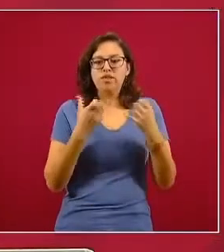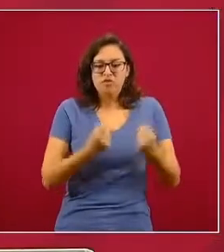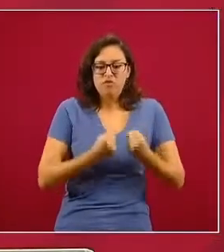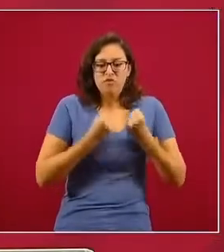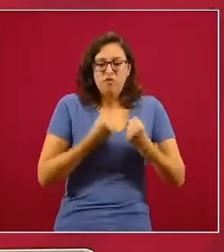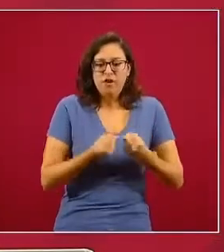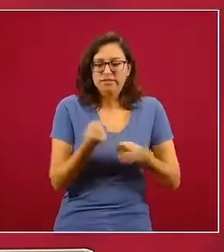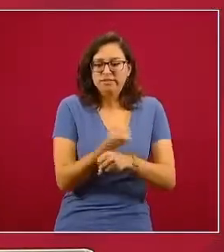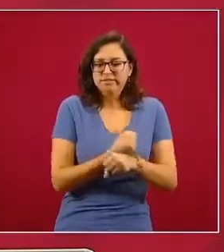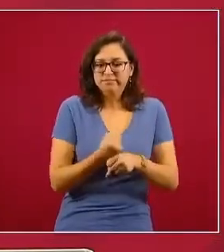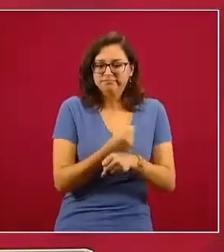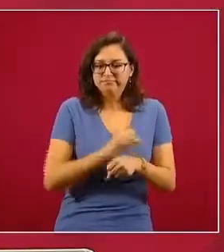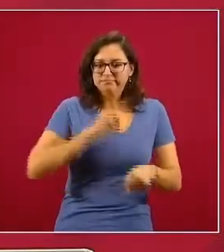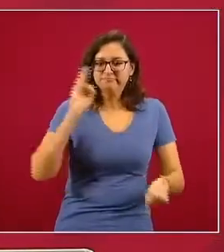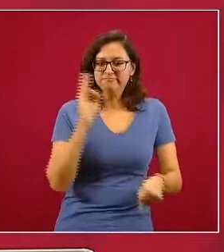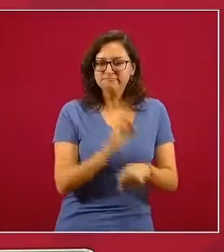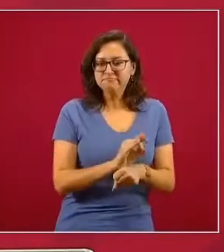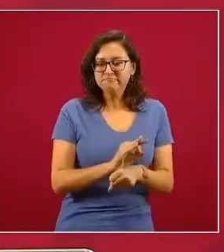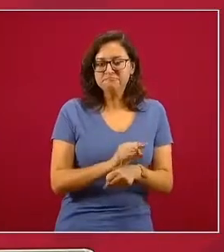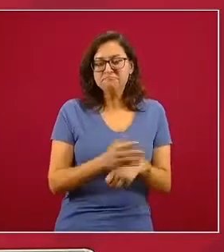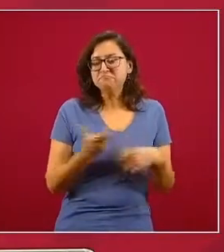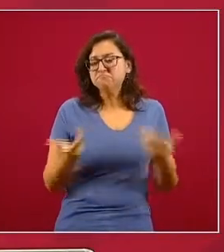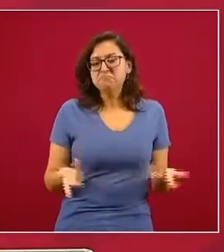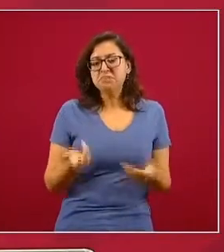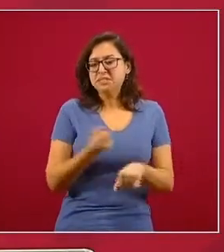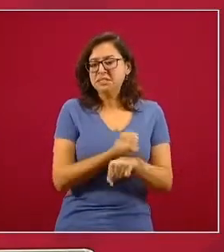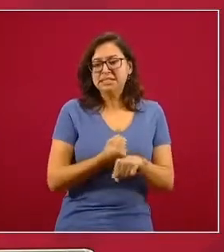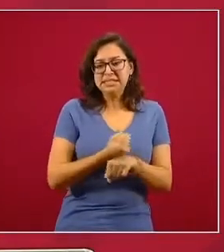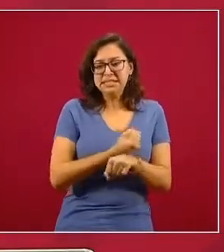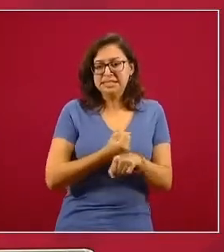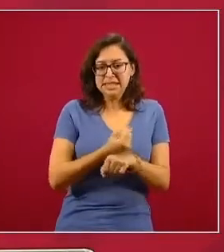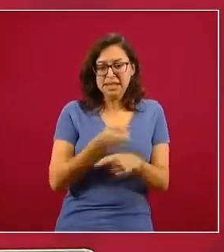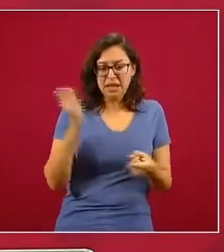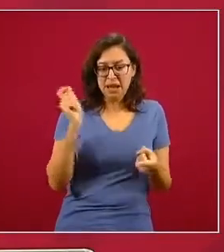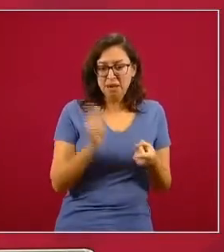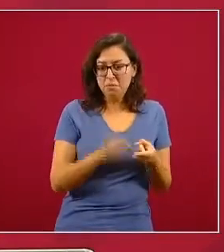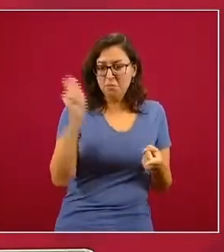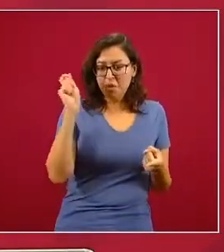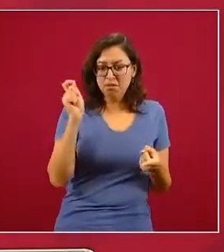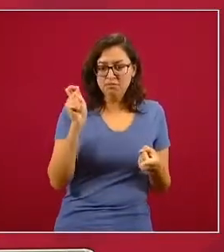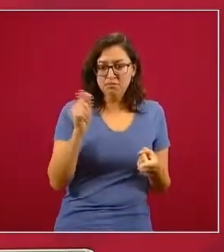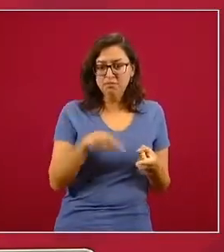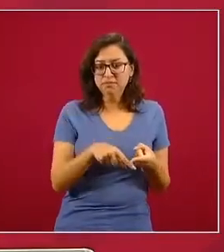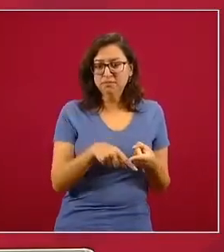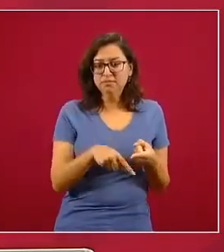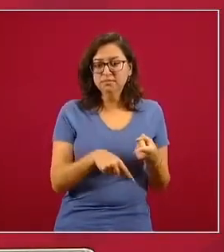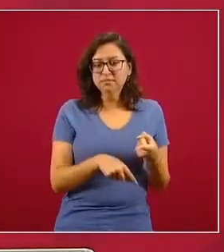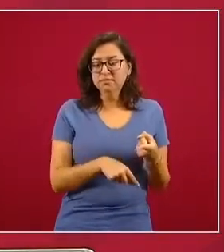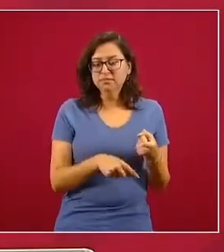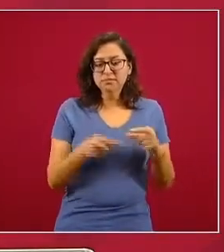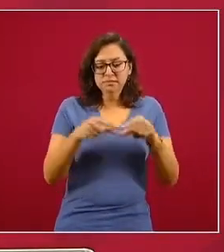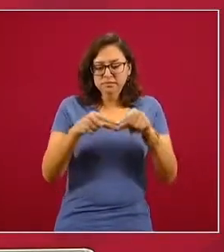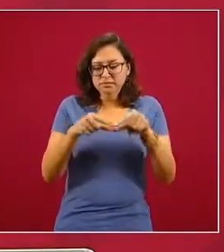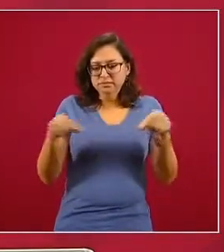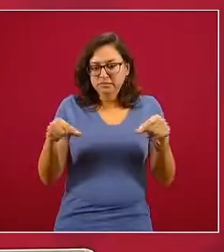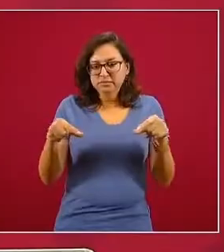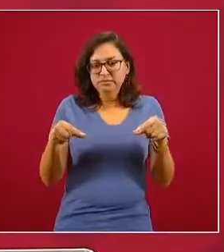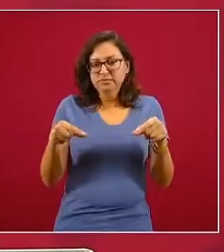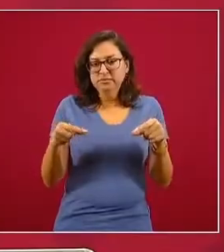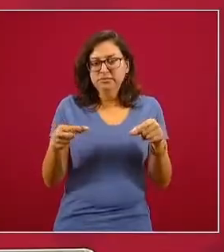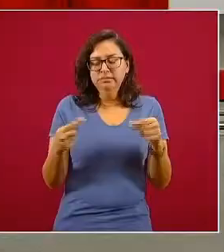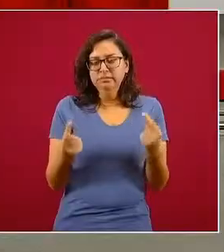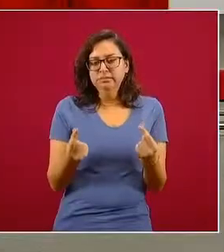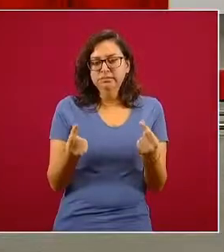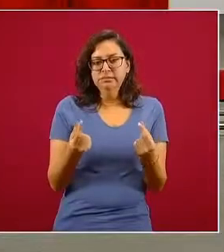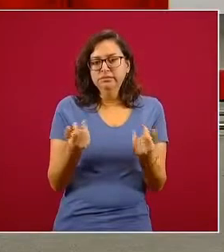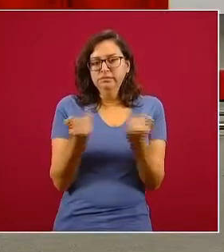humanos. La muestra biológica que se utiliza es sangre y funciona, para quien lo conozca, como